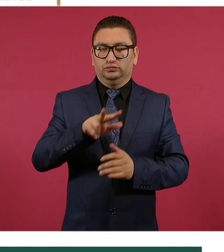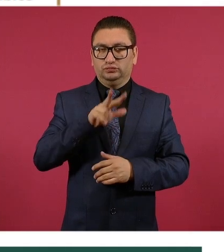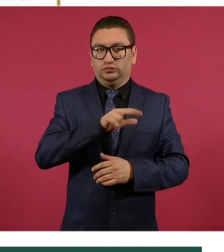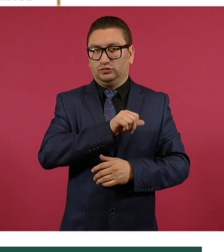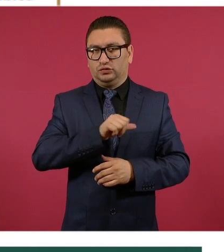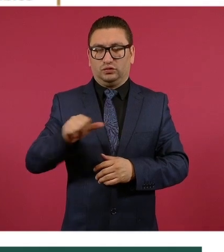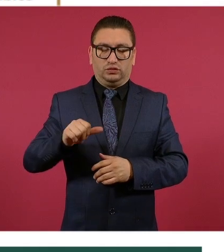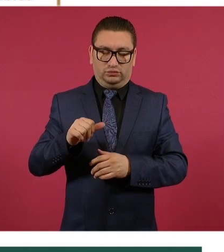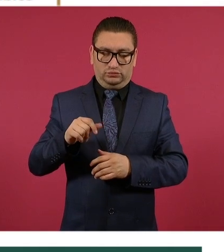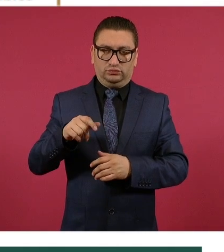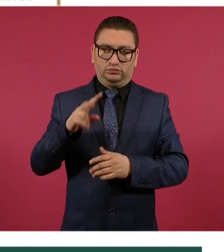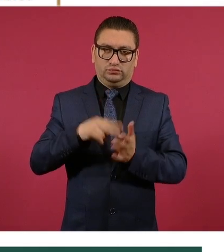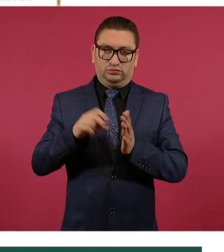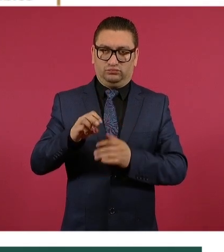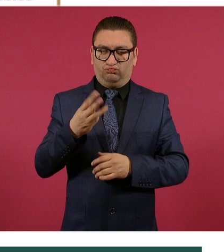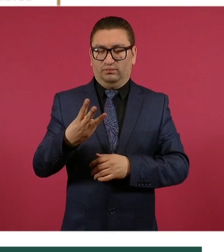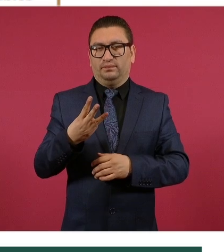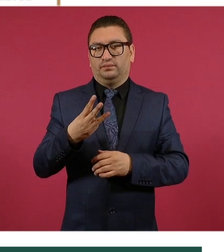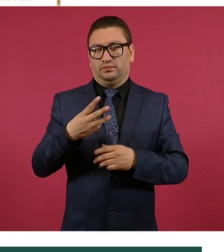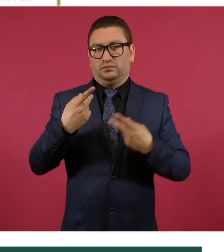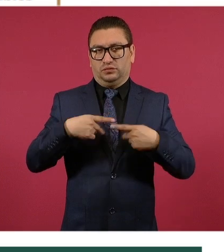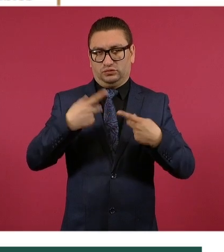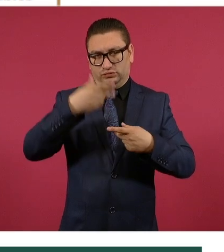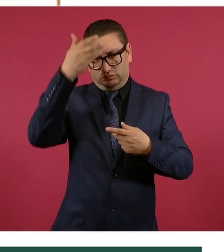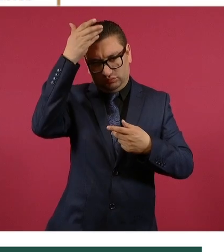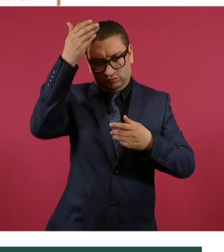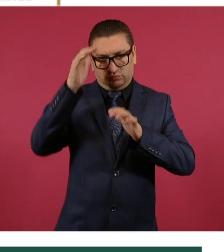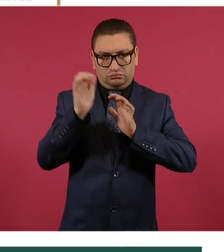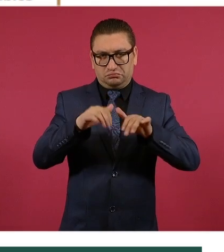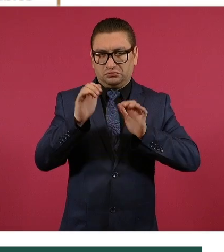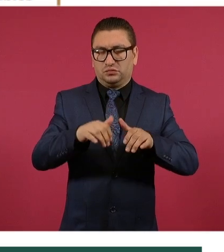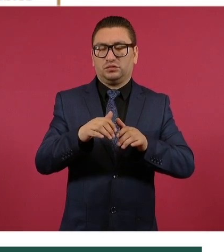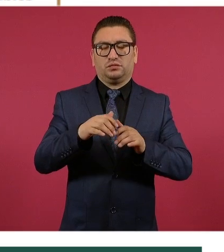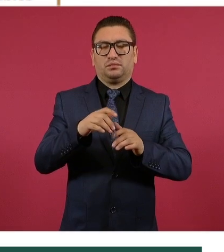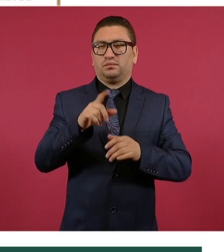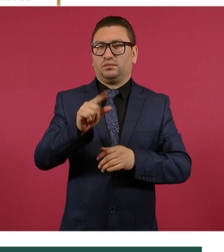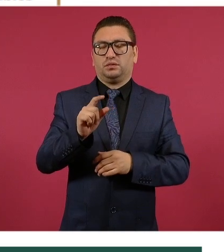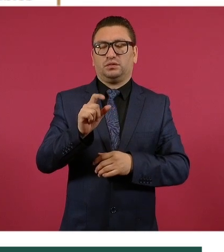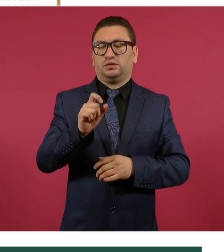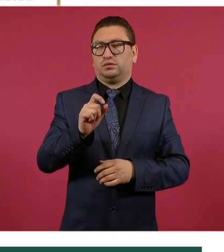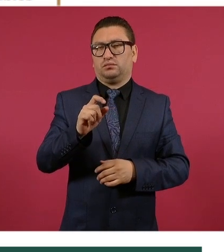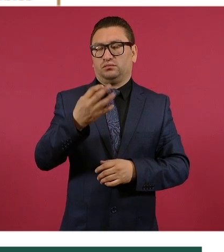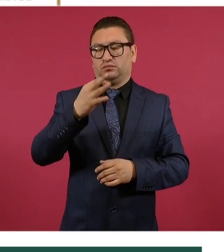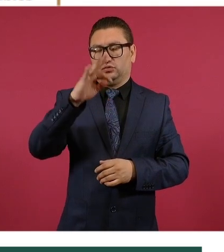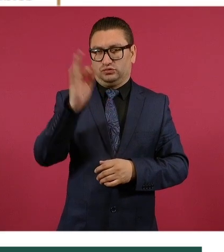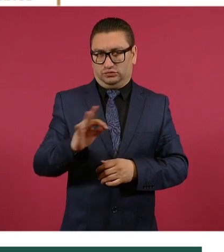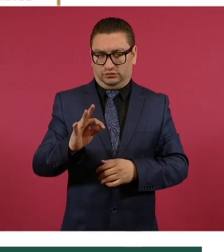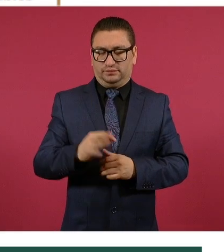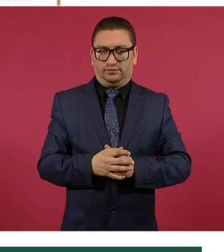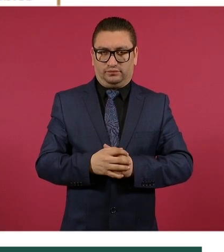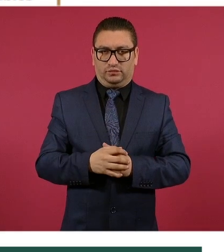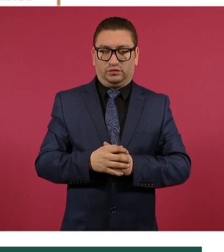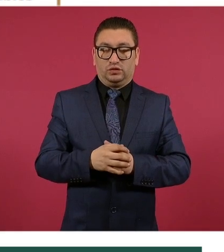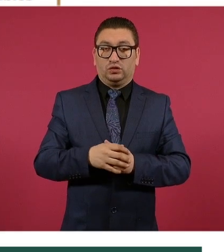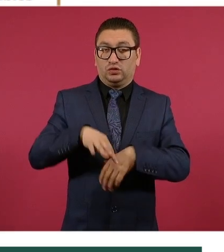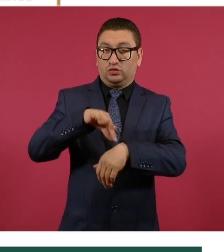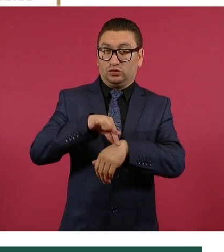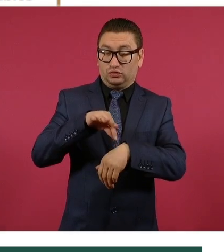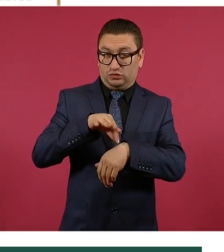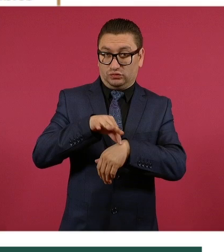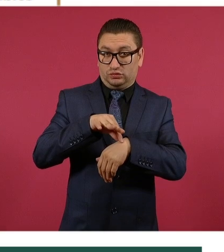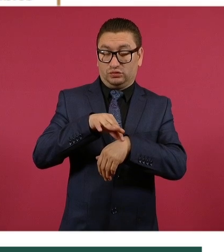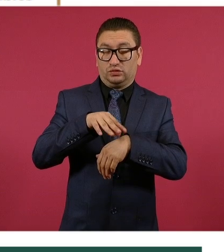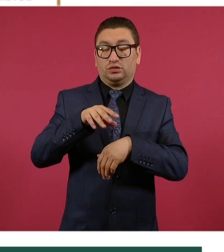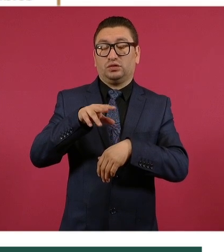2018 a la fecha, el incremento de personal de enfermería es del 20%. En el caso de médicos se han